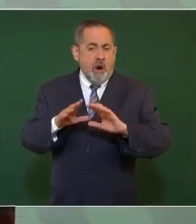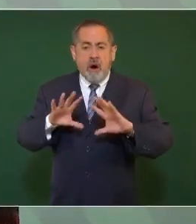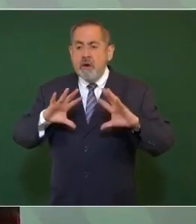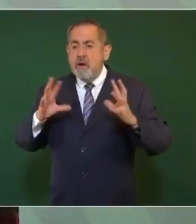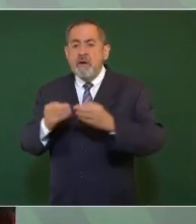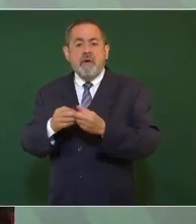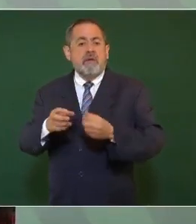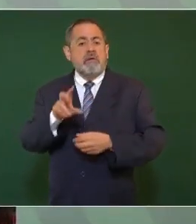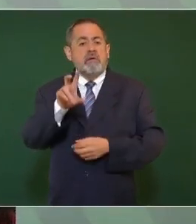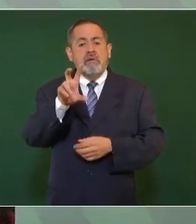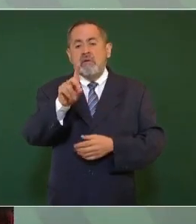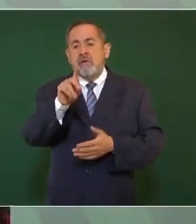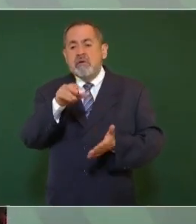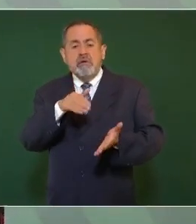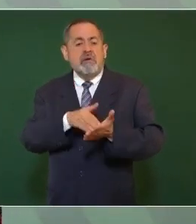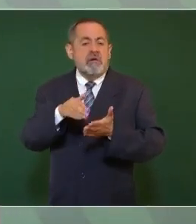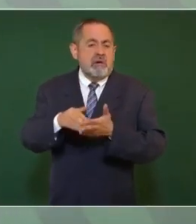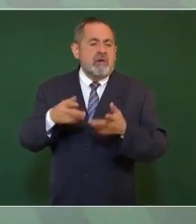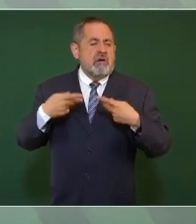tarjeta,